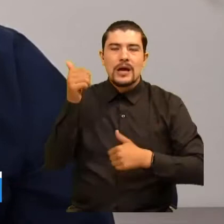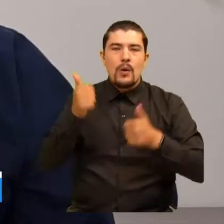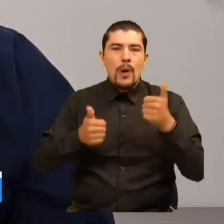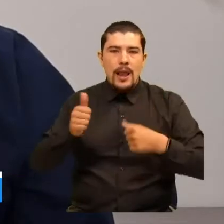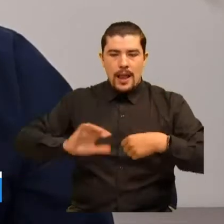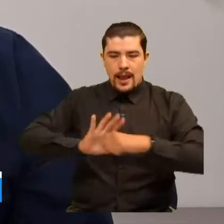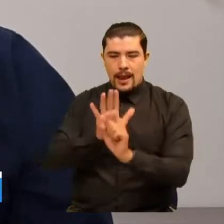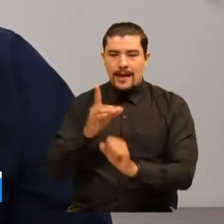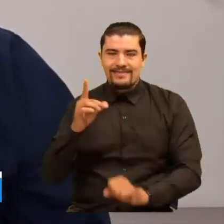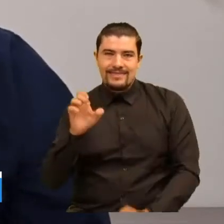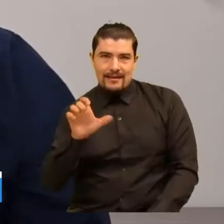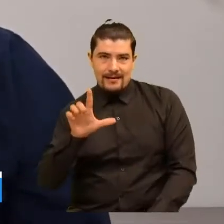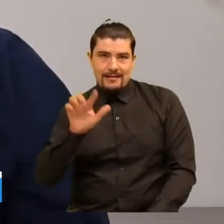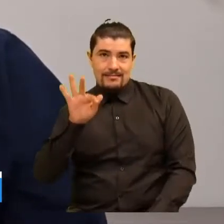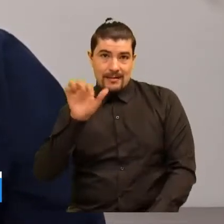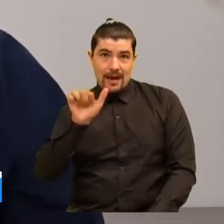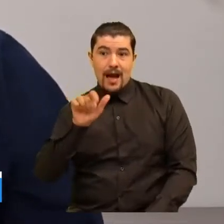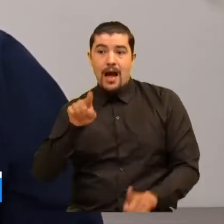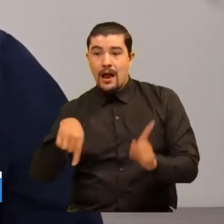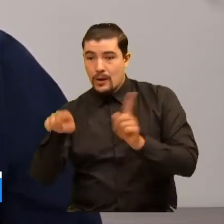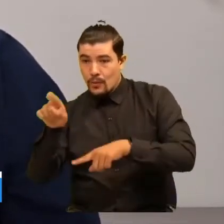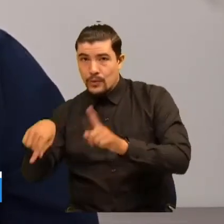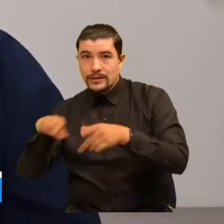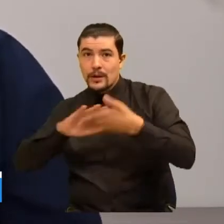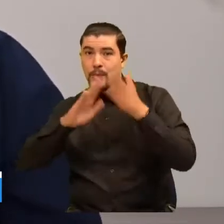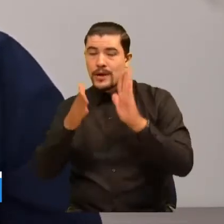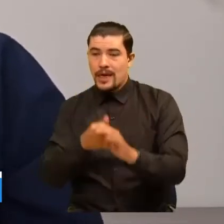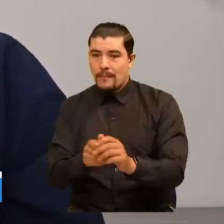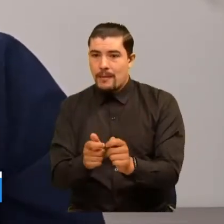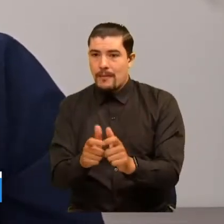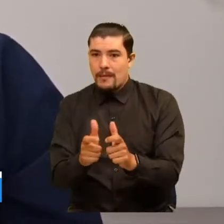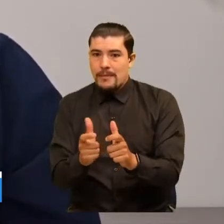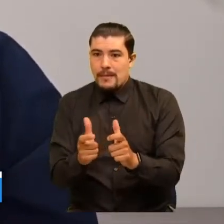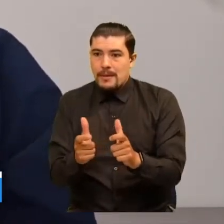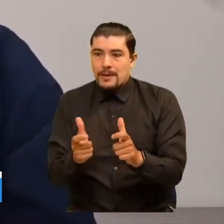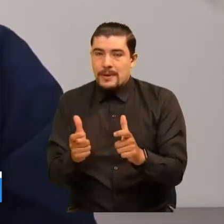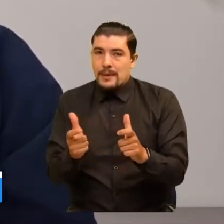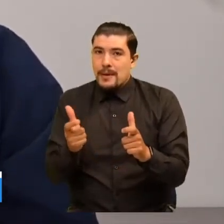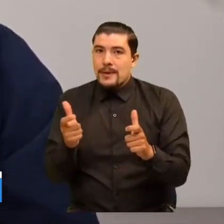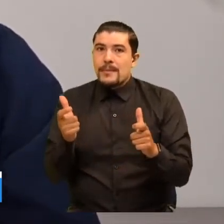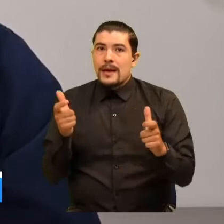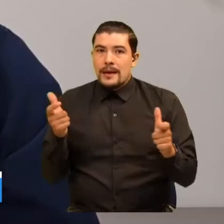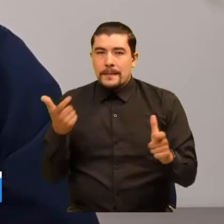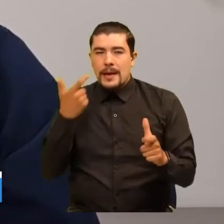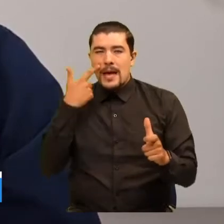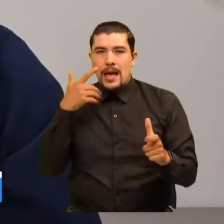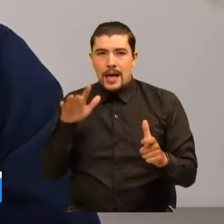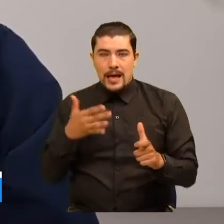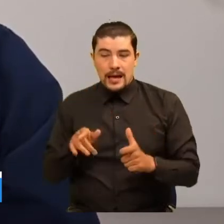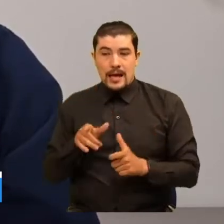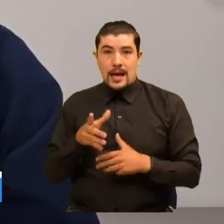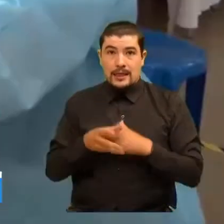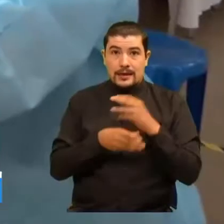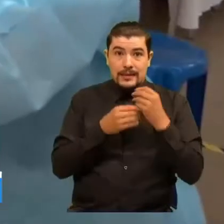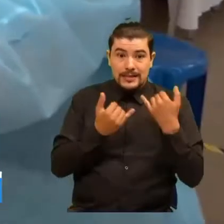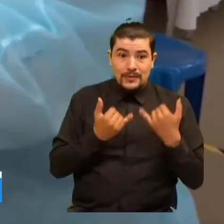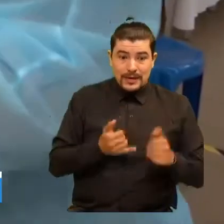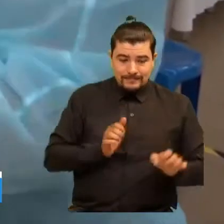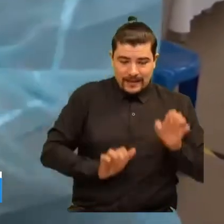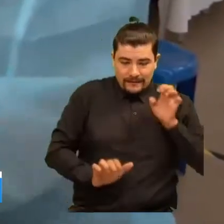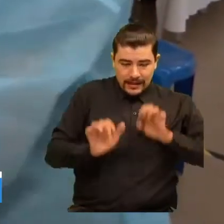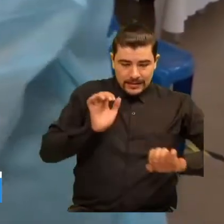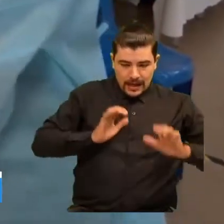algunas poblaciones, haciendo que en estos momentos se hable por los expertos que la inmunidad de rebaño colectiva se